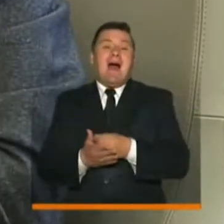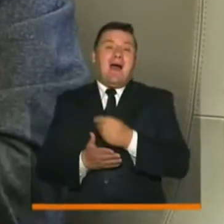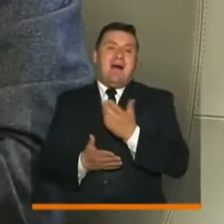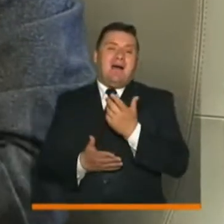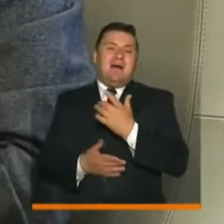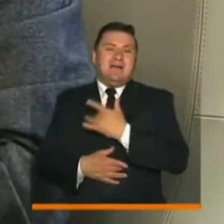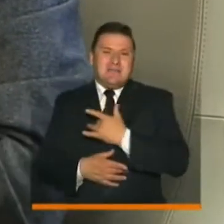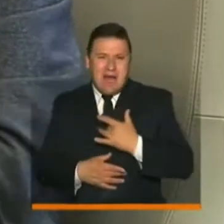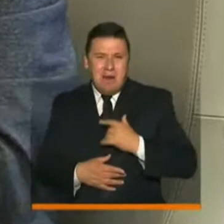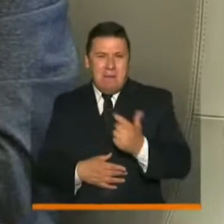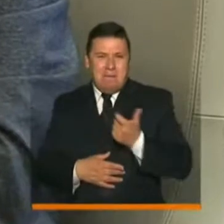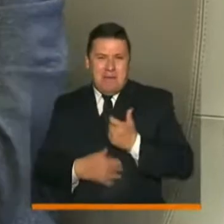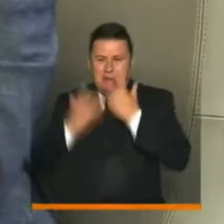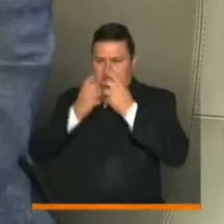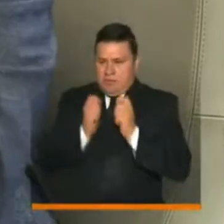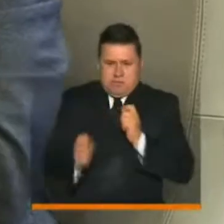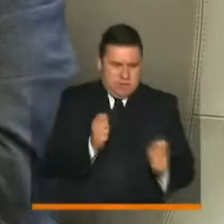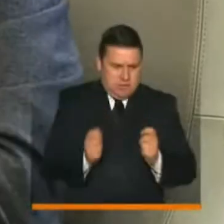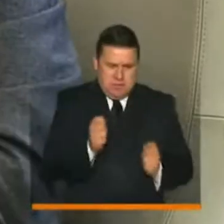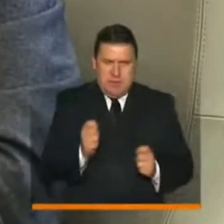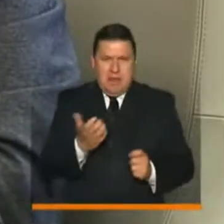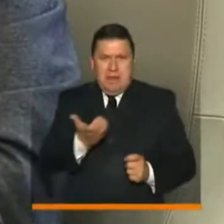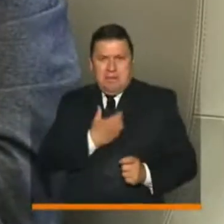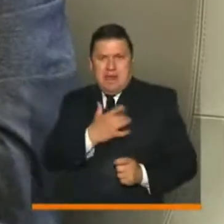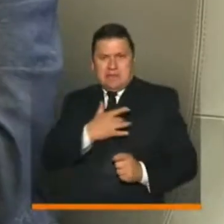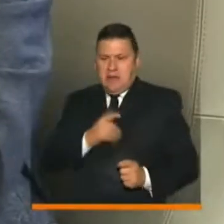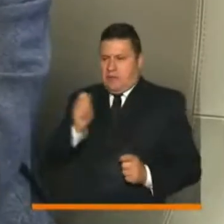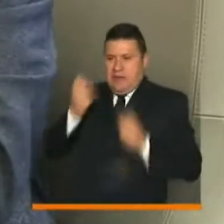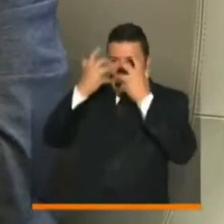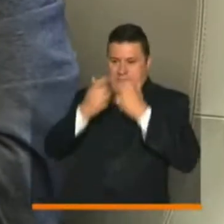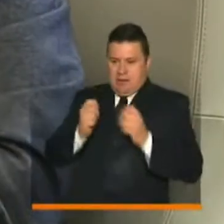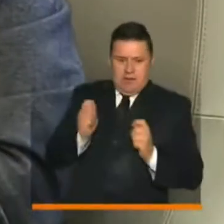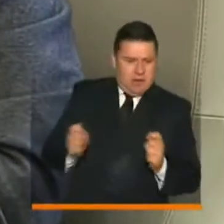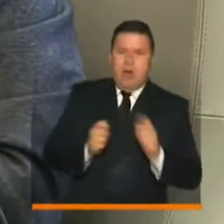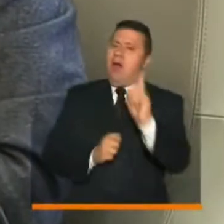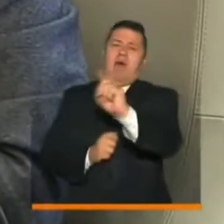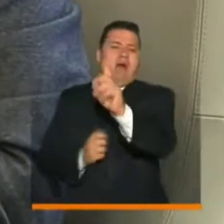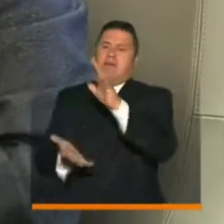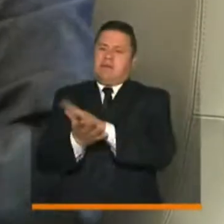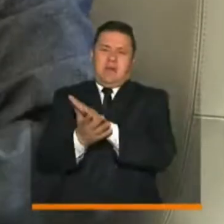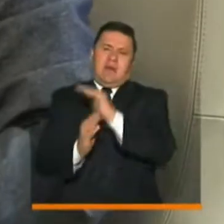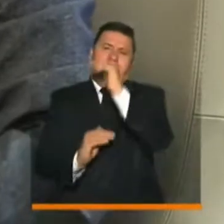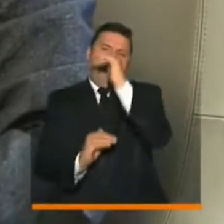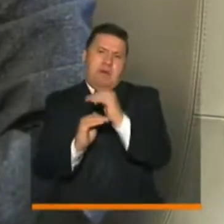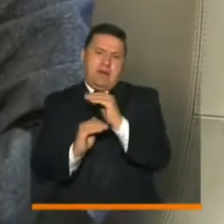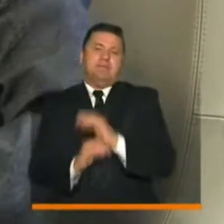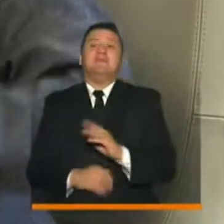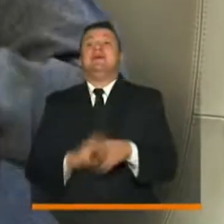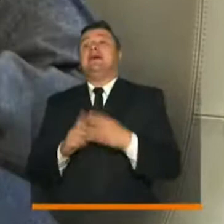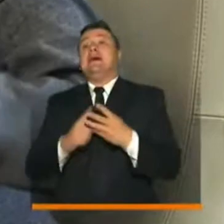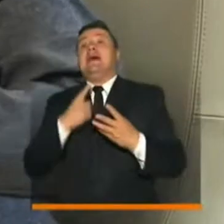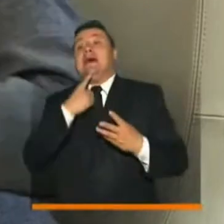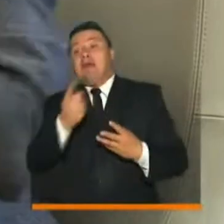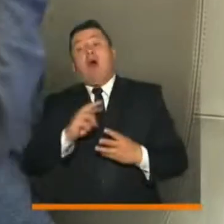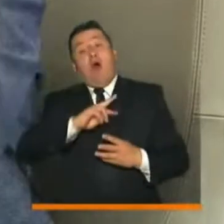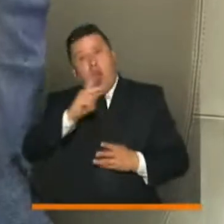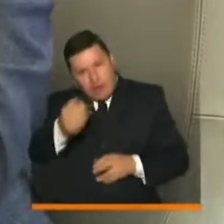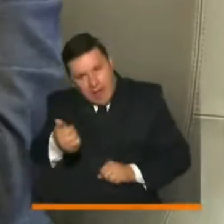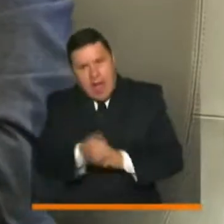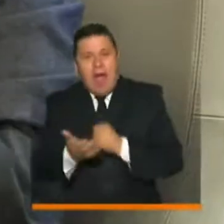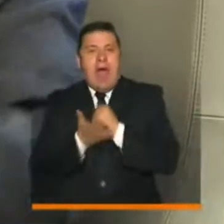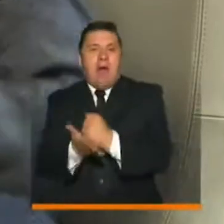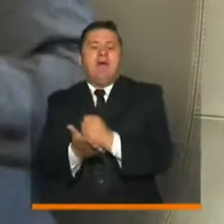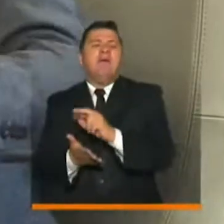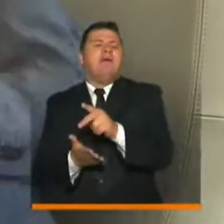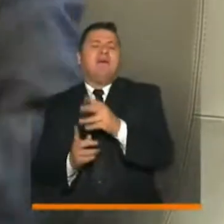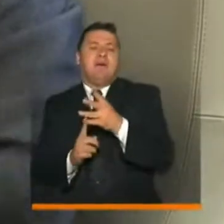fiscales para pensión en este momento, y eso les da otro alivio de caja. Después se les dijo hay otra parte de ayuda,